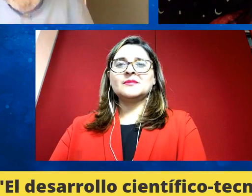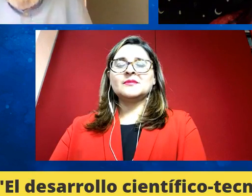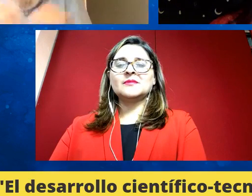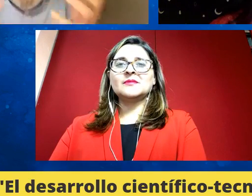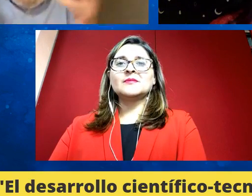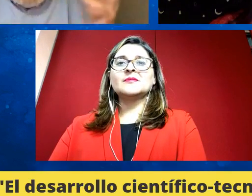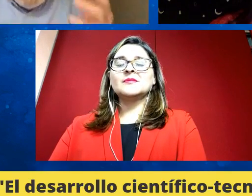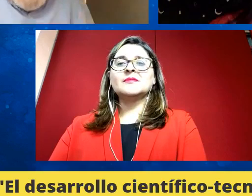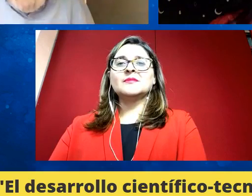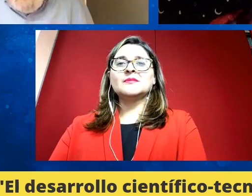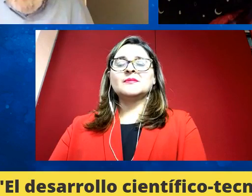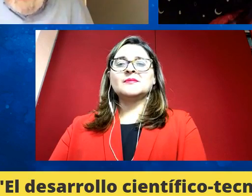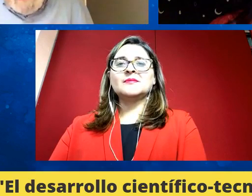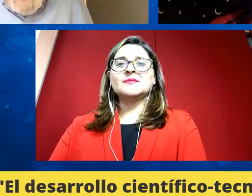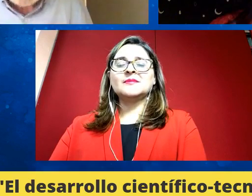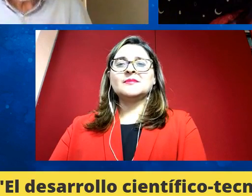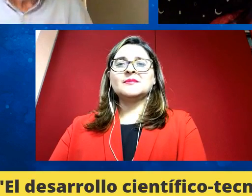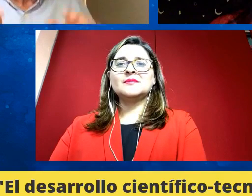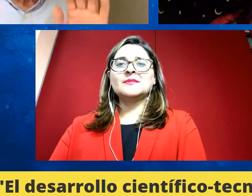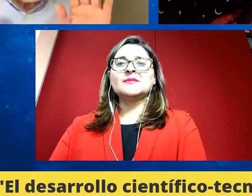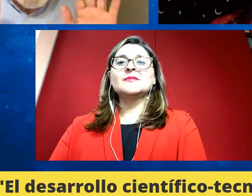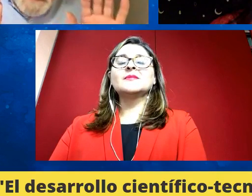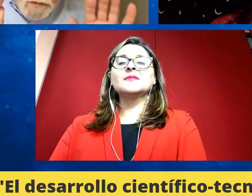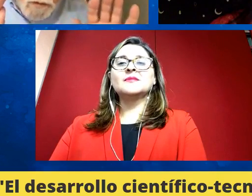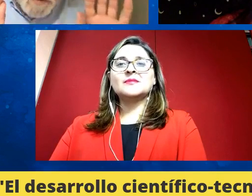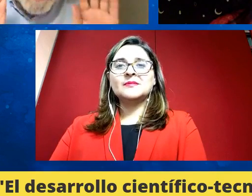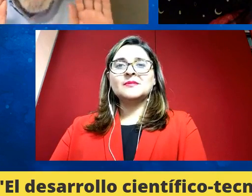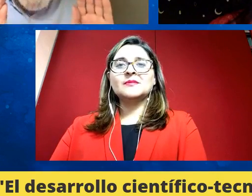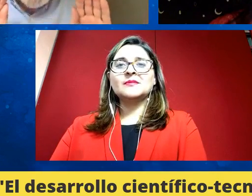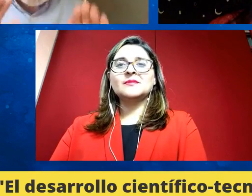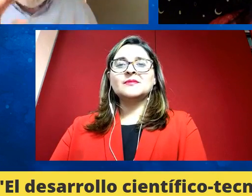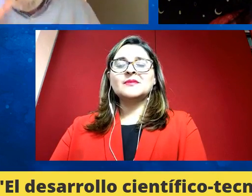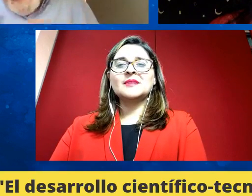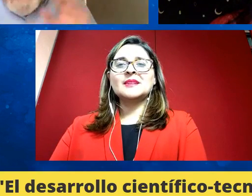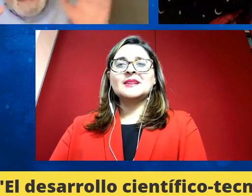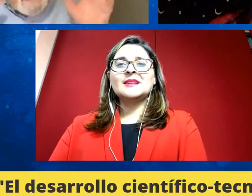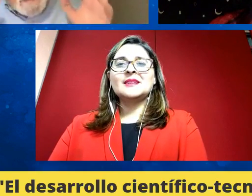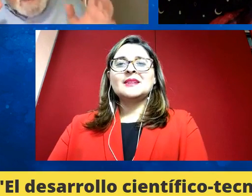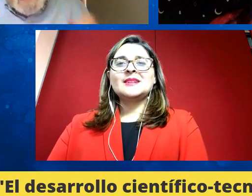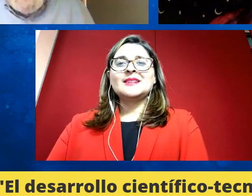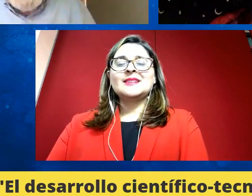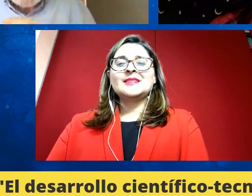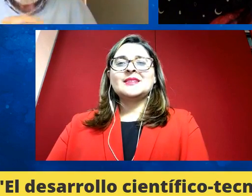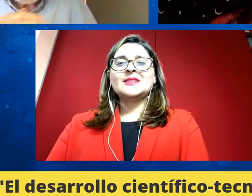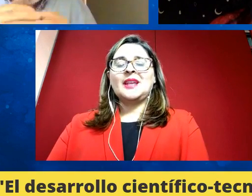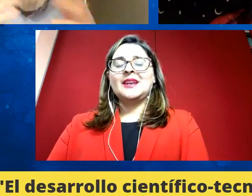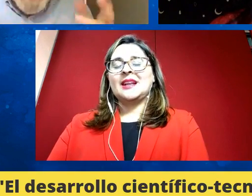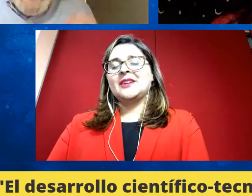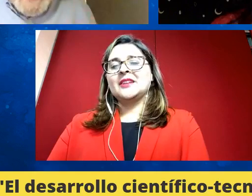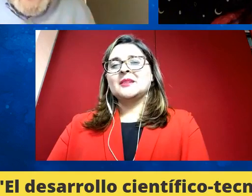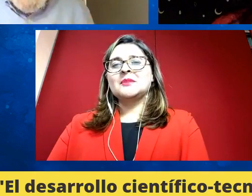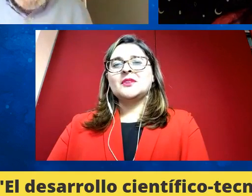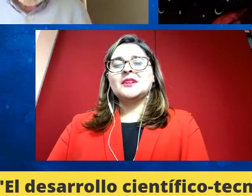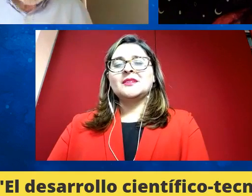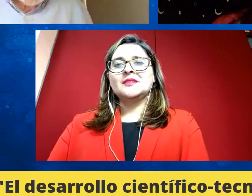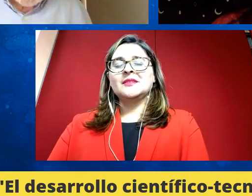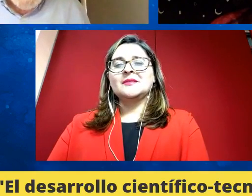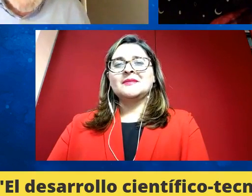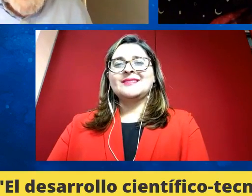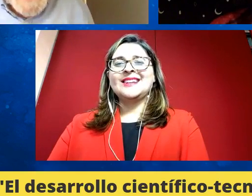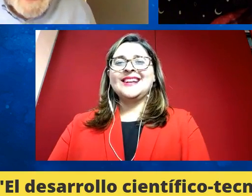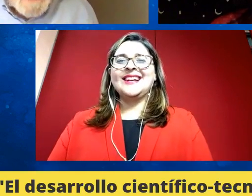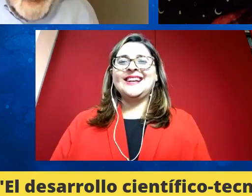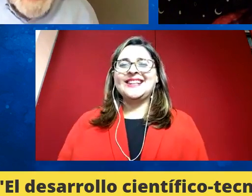Oye, búscate una manera de no pasar frío. Con todo respeto, creo que hay miles de situaciones que, sí, no, claro, me, que no